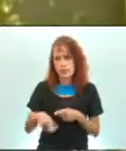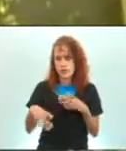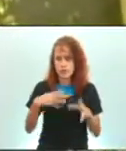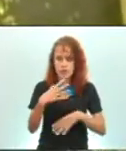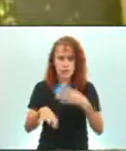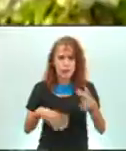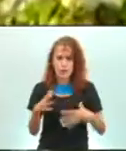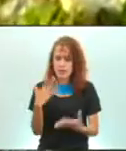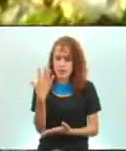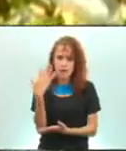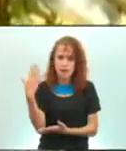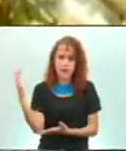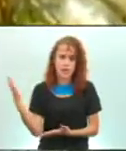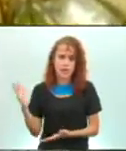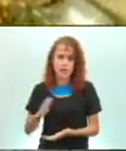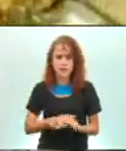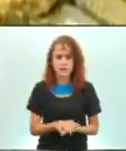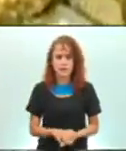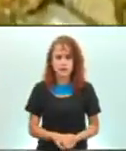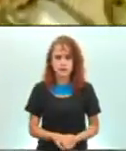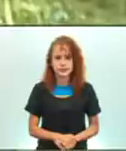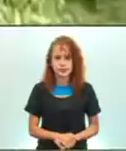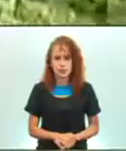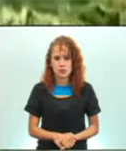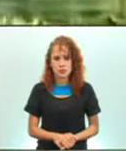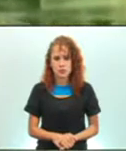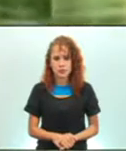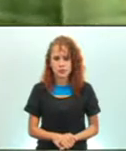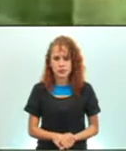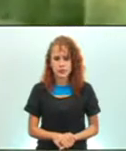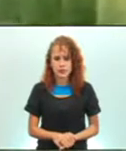y otros problemas ambientales.